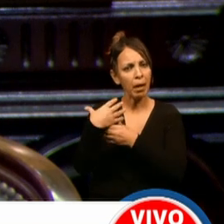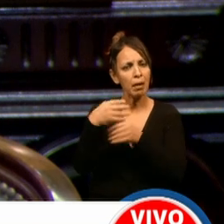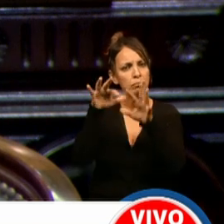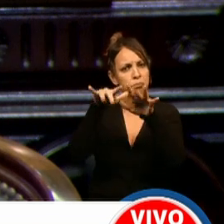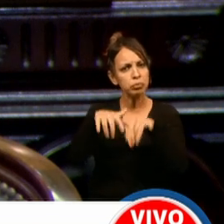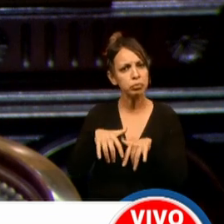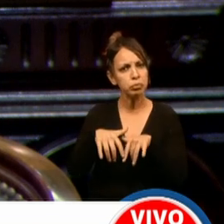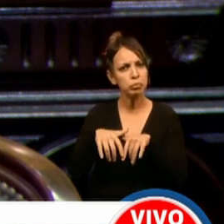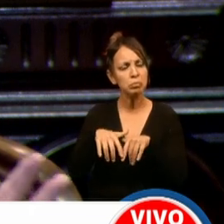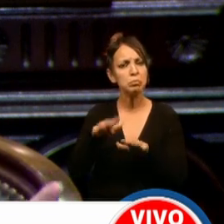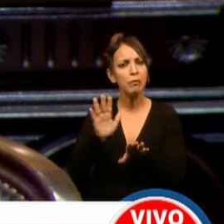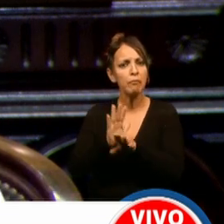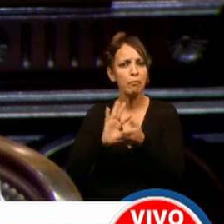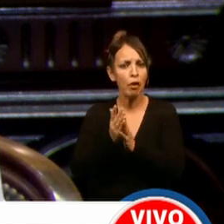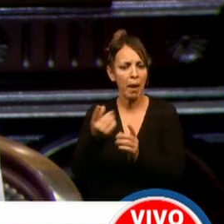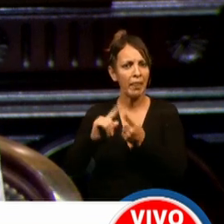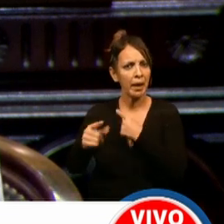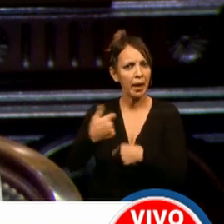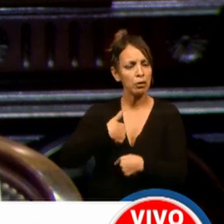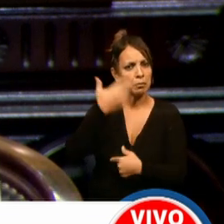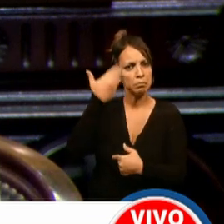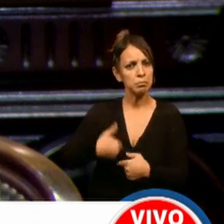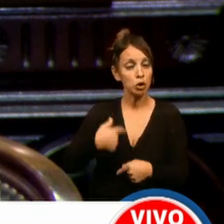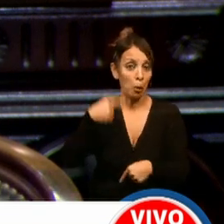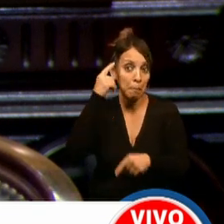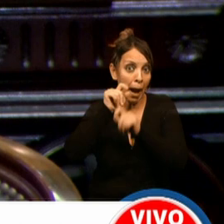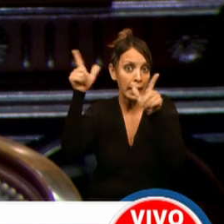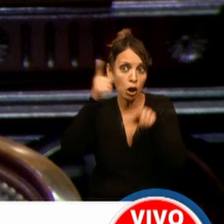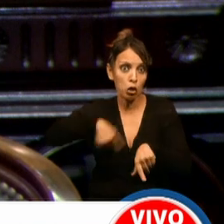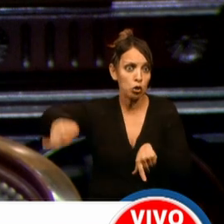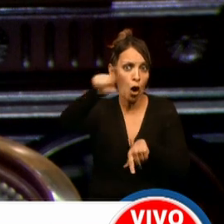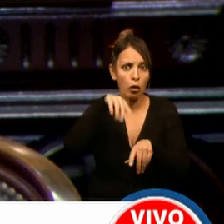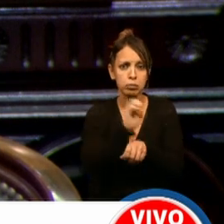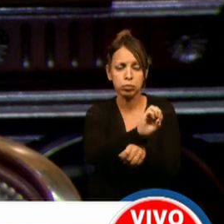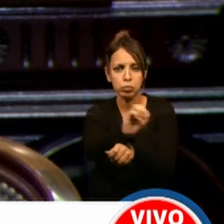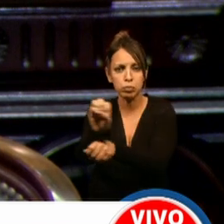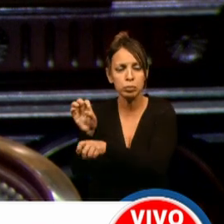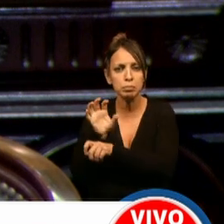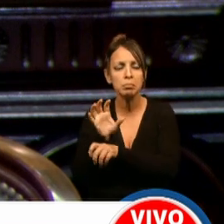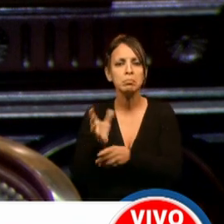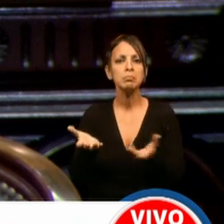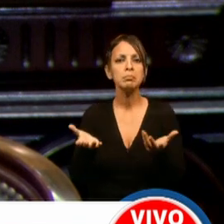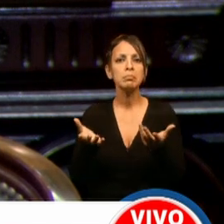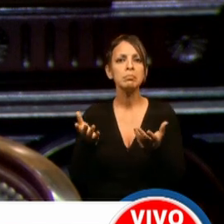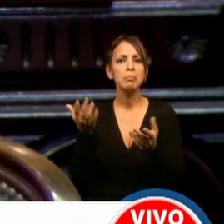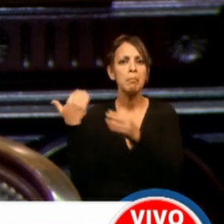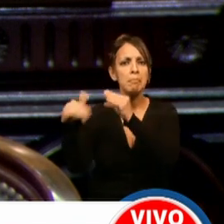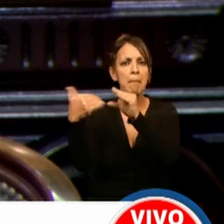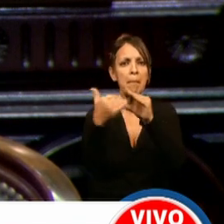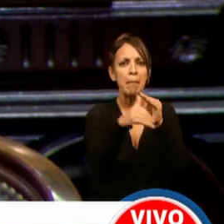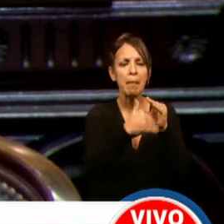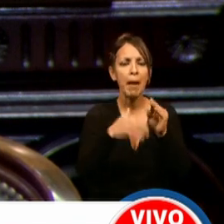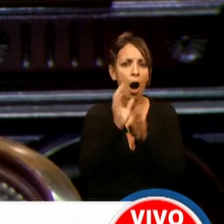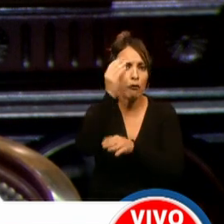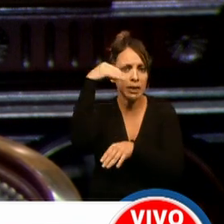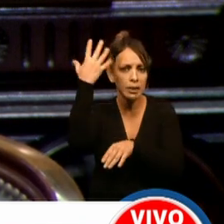a título personal que yo supongo que hemos recibido todos y todas en nuestros correos oficiales